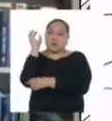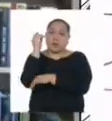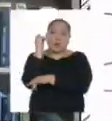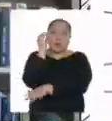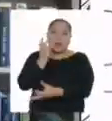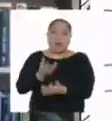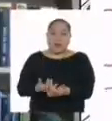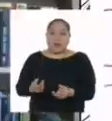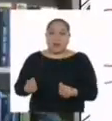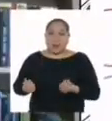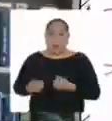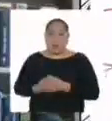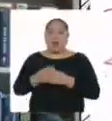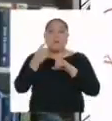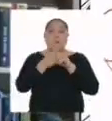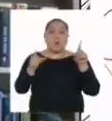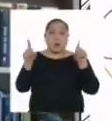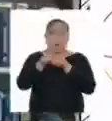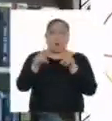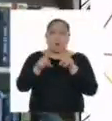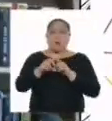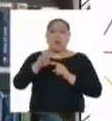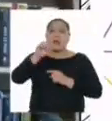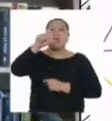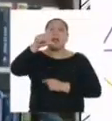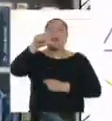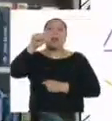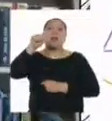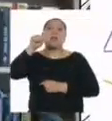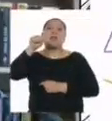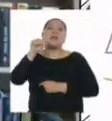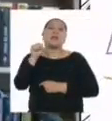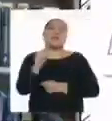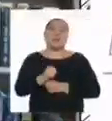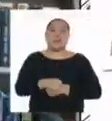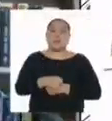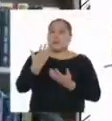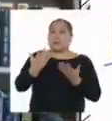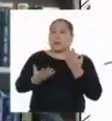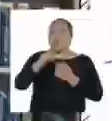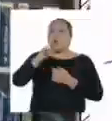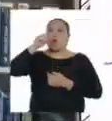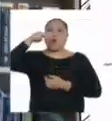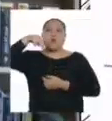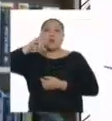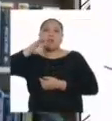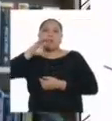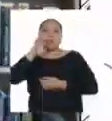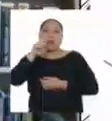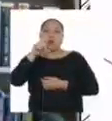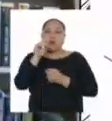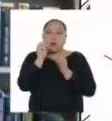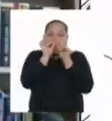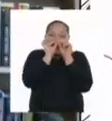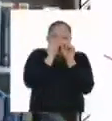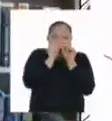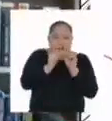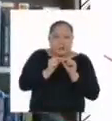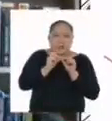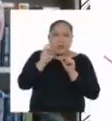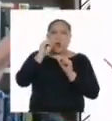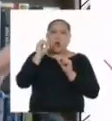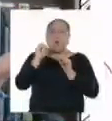hacen fotosíntesis, pero también algas, que pueden ser unicelulares y microscópicas o